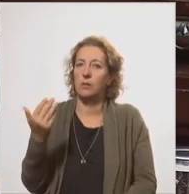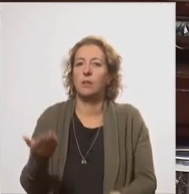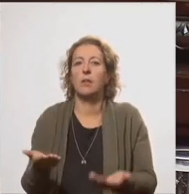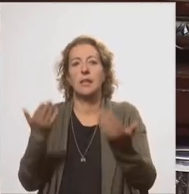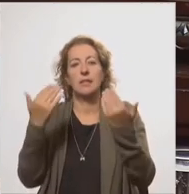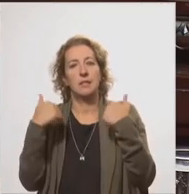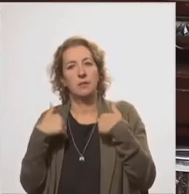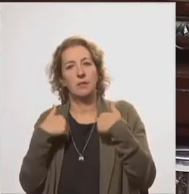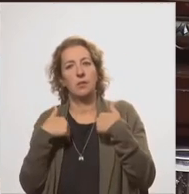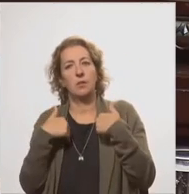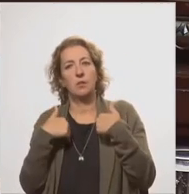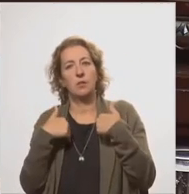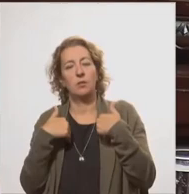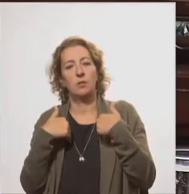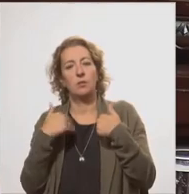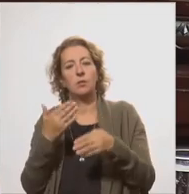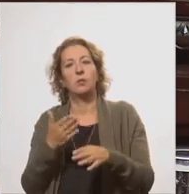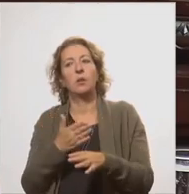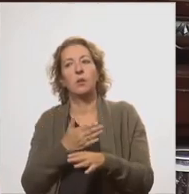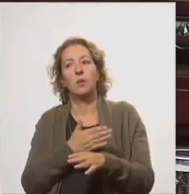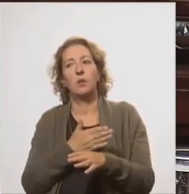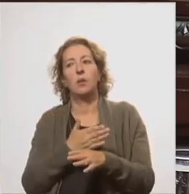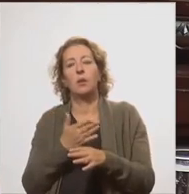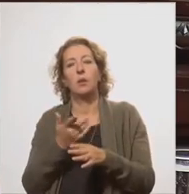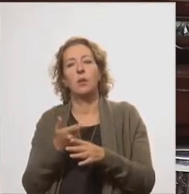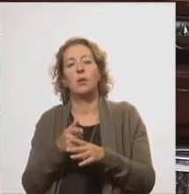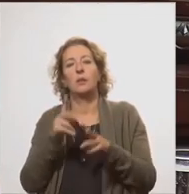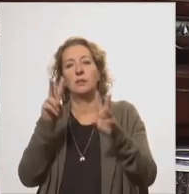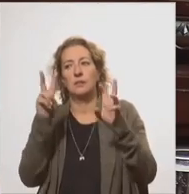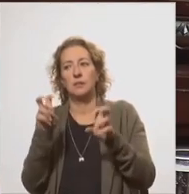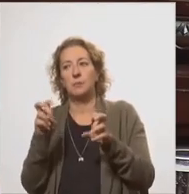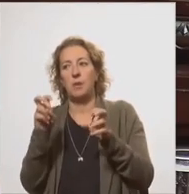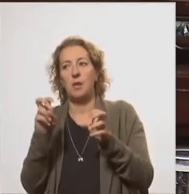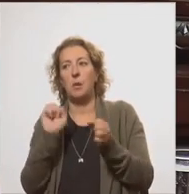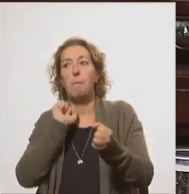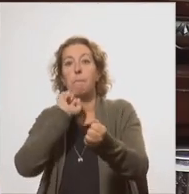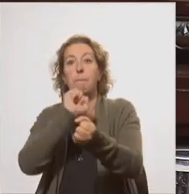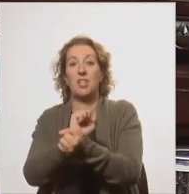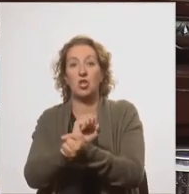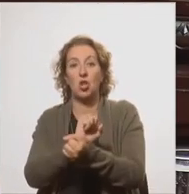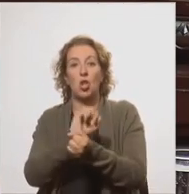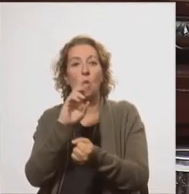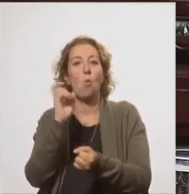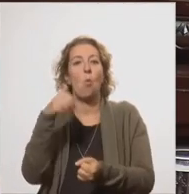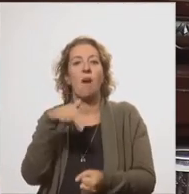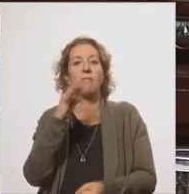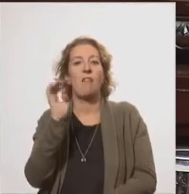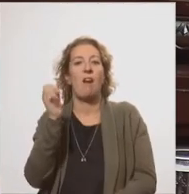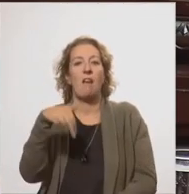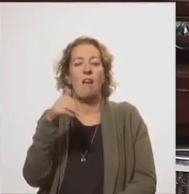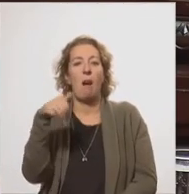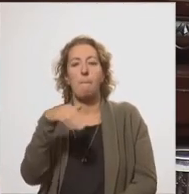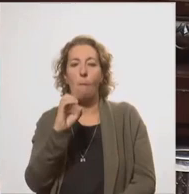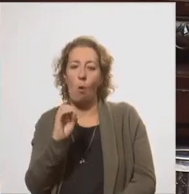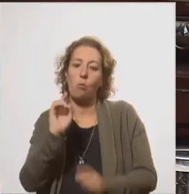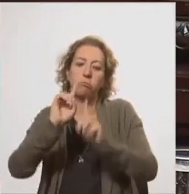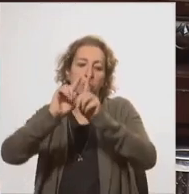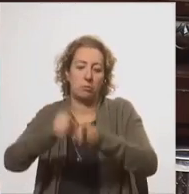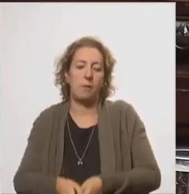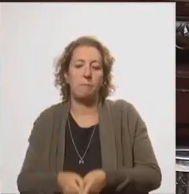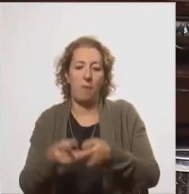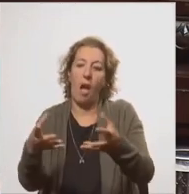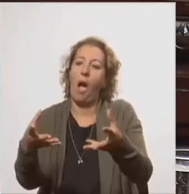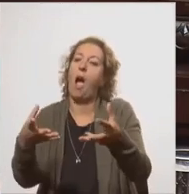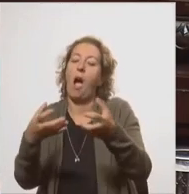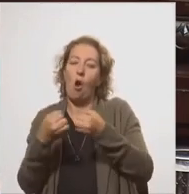recibió la causa nada sencilla y conocida como la de los presos de Guantánamo y también la acogida a las